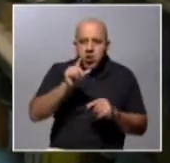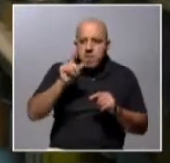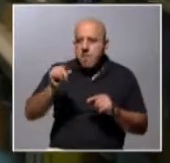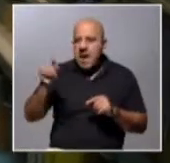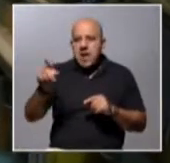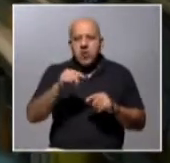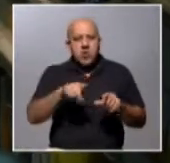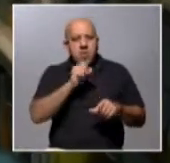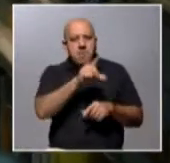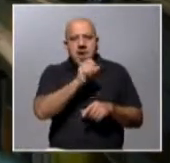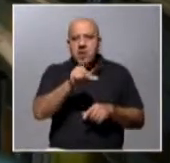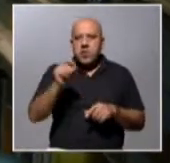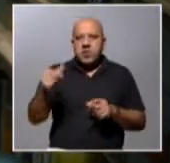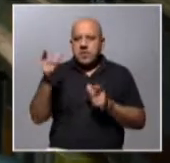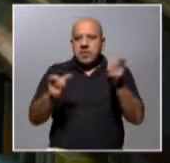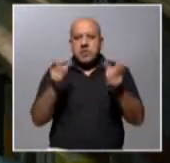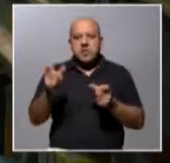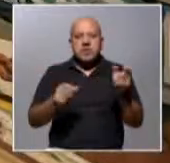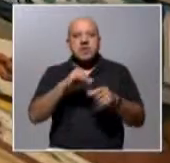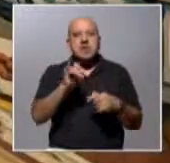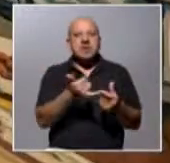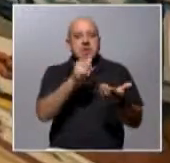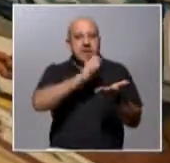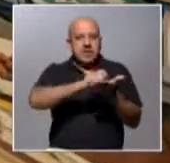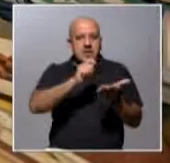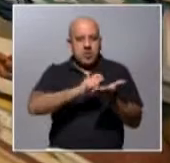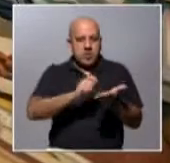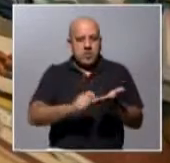la empatía, la solidaridad. Ya está escrito.